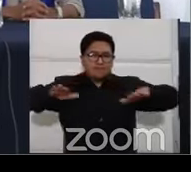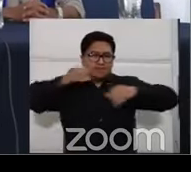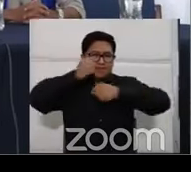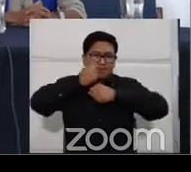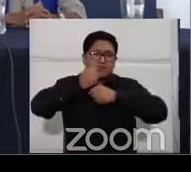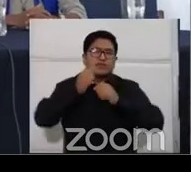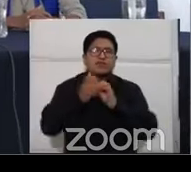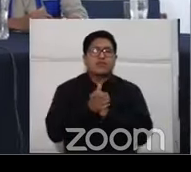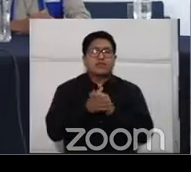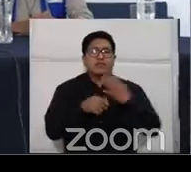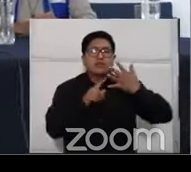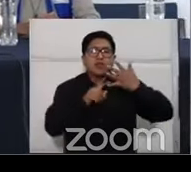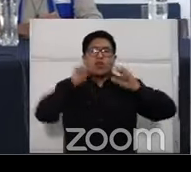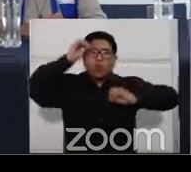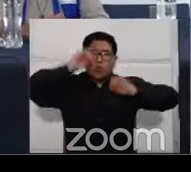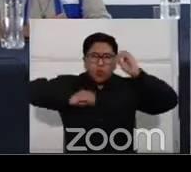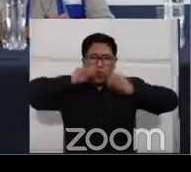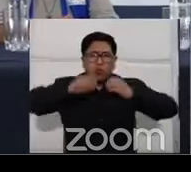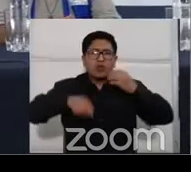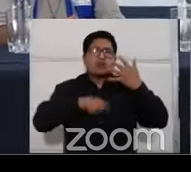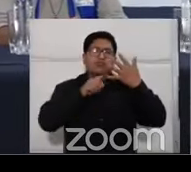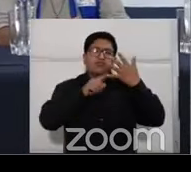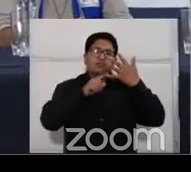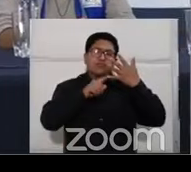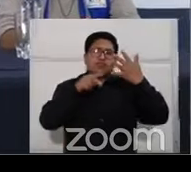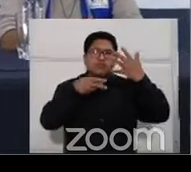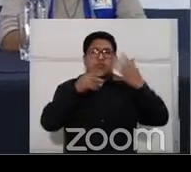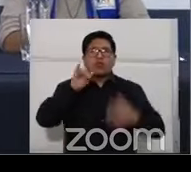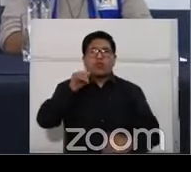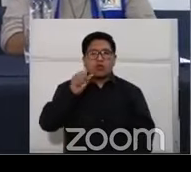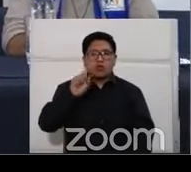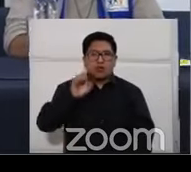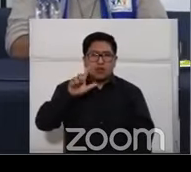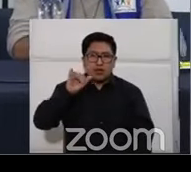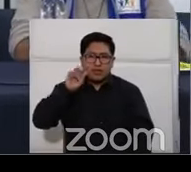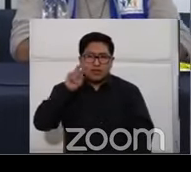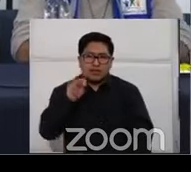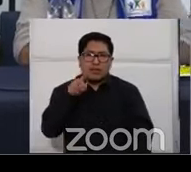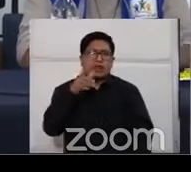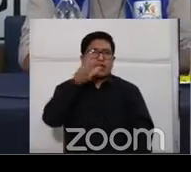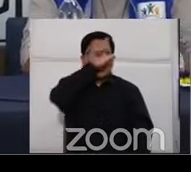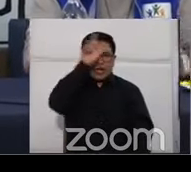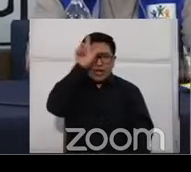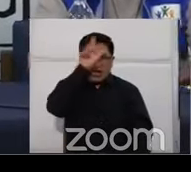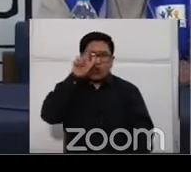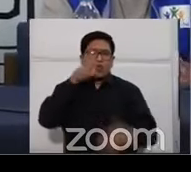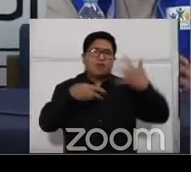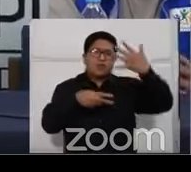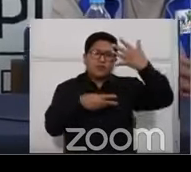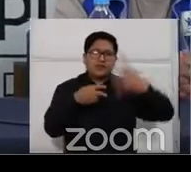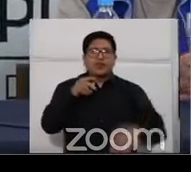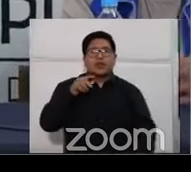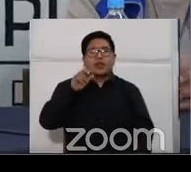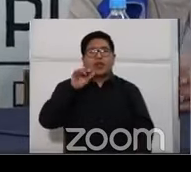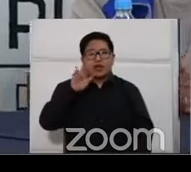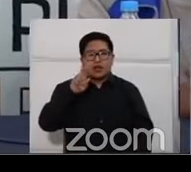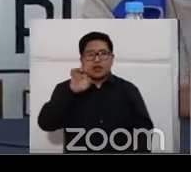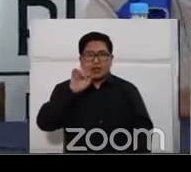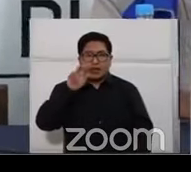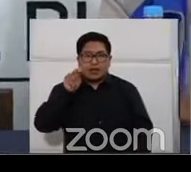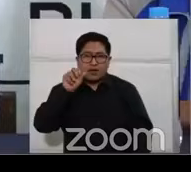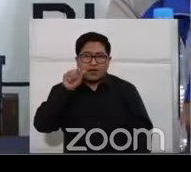bernat soria jocelyn gallego de la organización de napster y agua reina copa la coordinadora de contacto